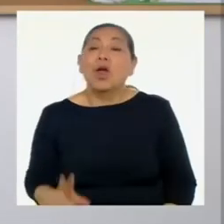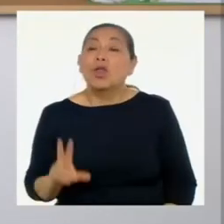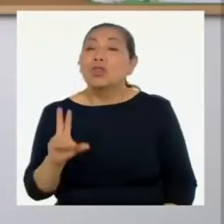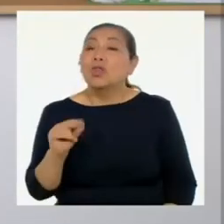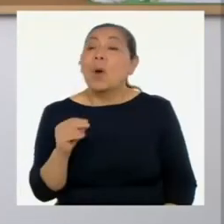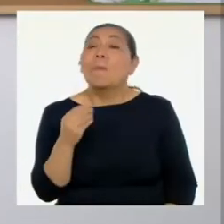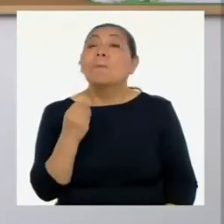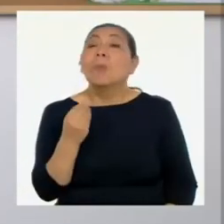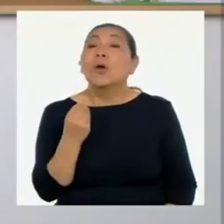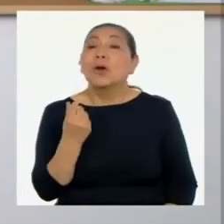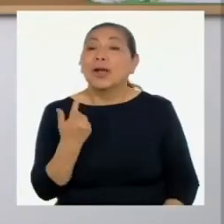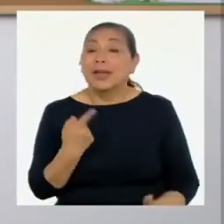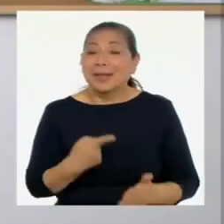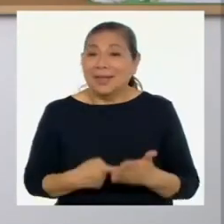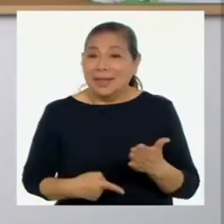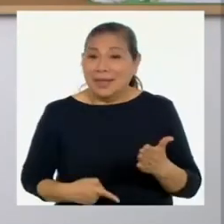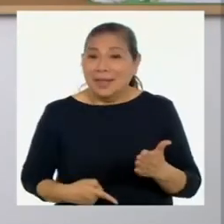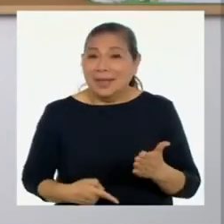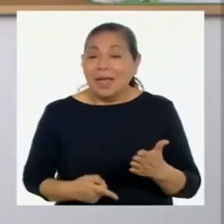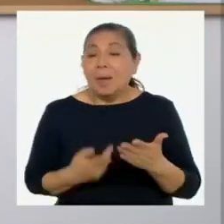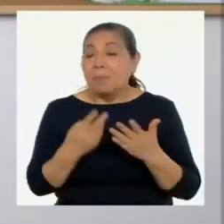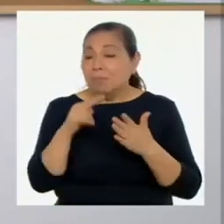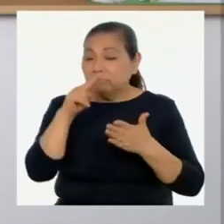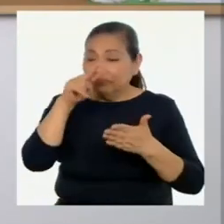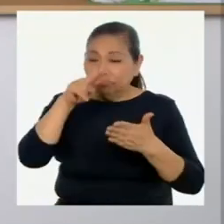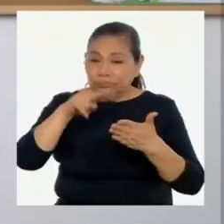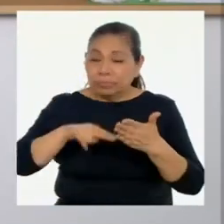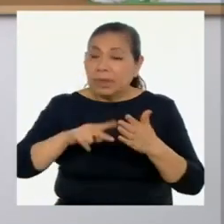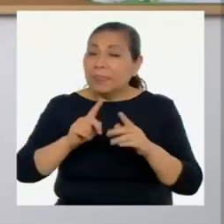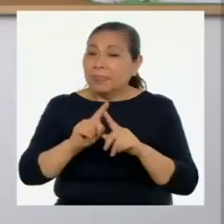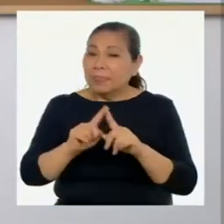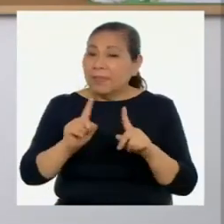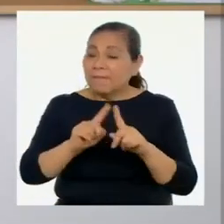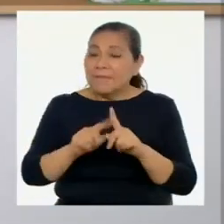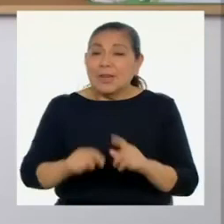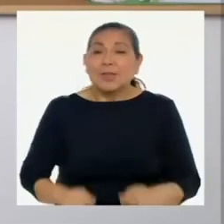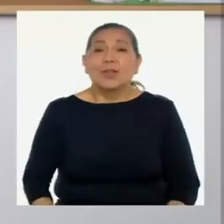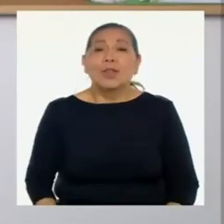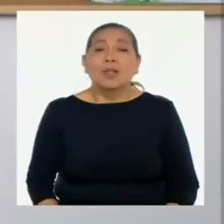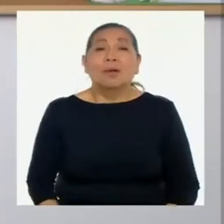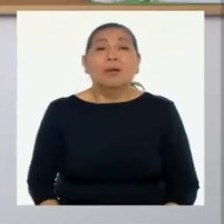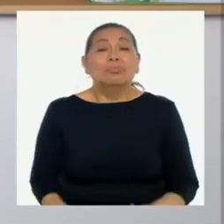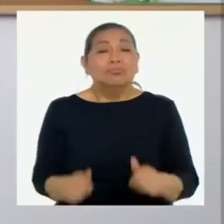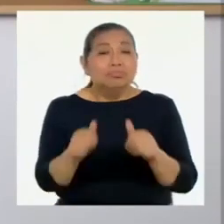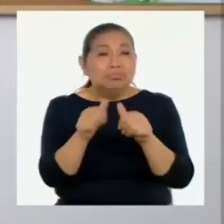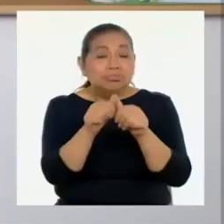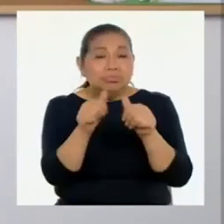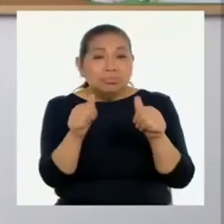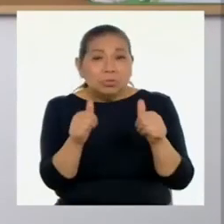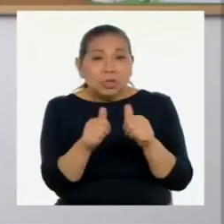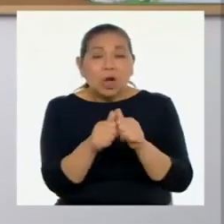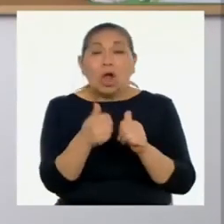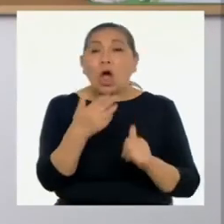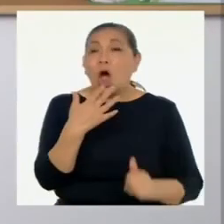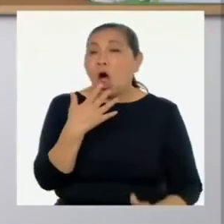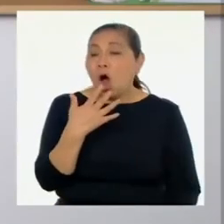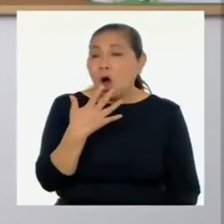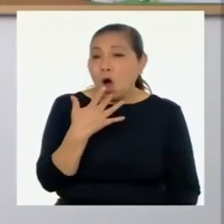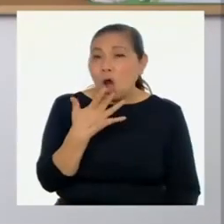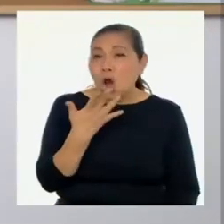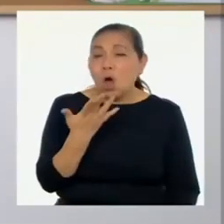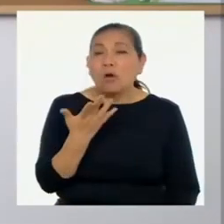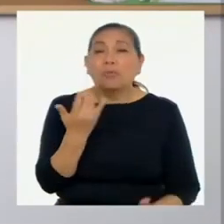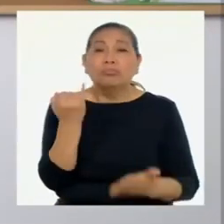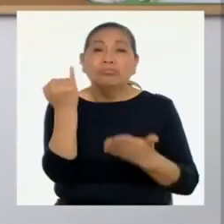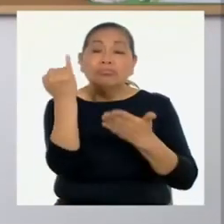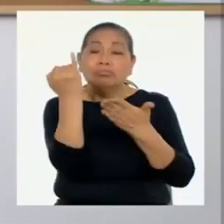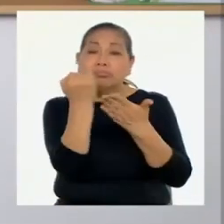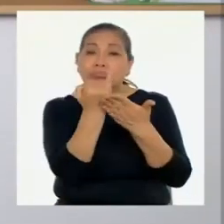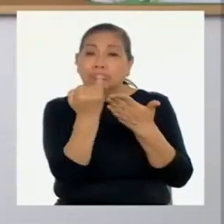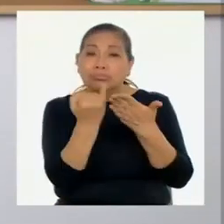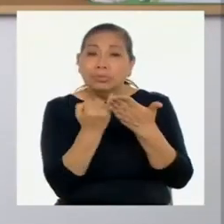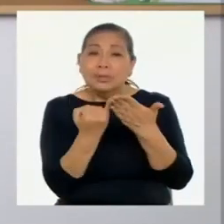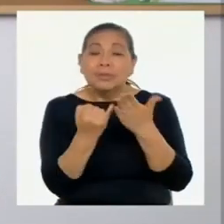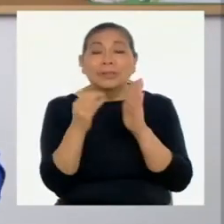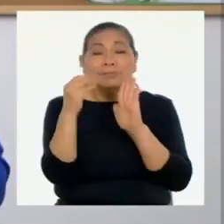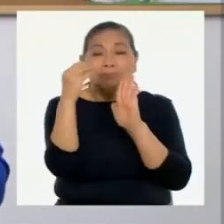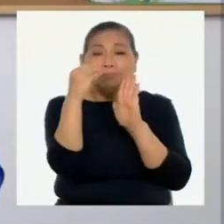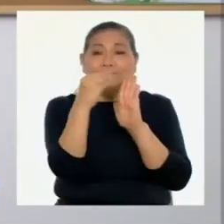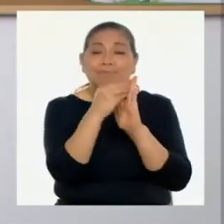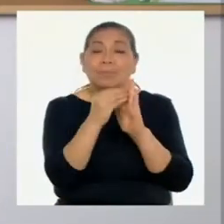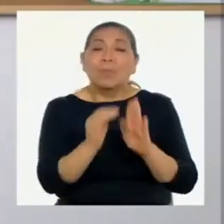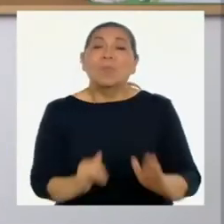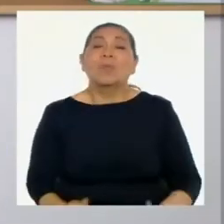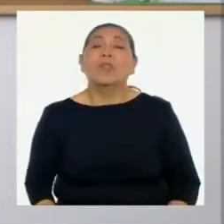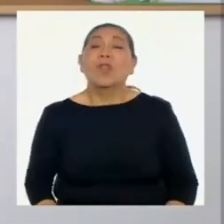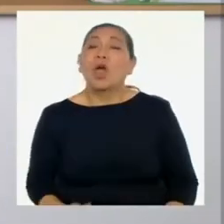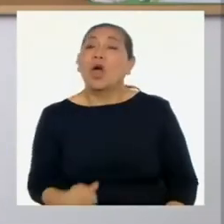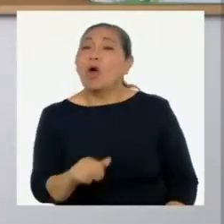Y no porque revisamos algunos elementos distintos como las imágenes, el color o el diseño mismo del